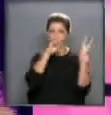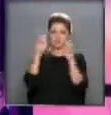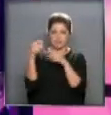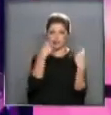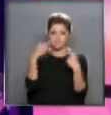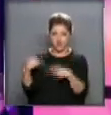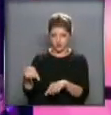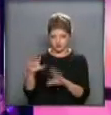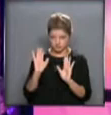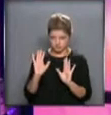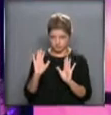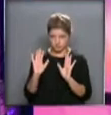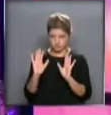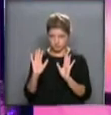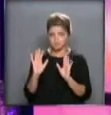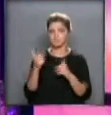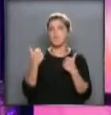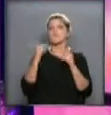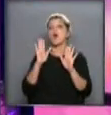mediante la